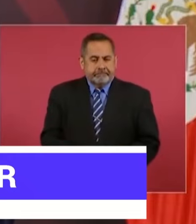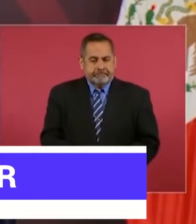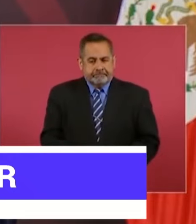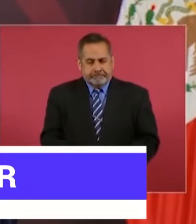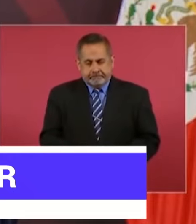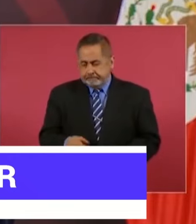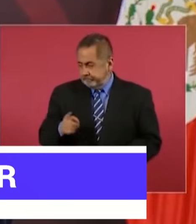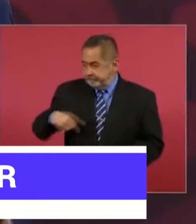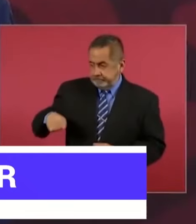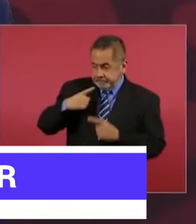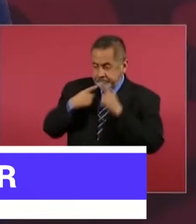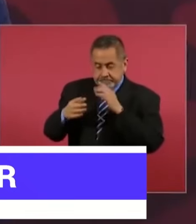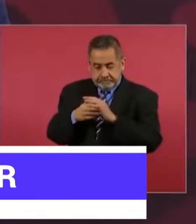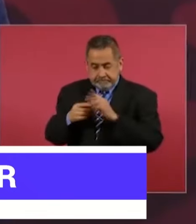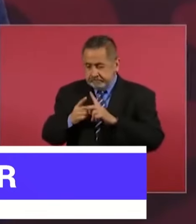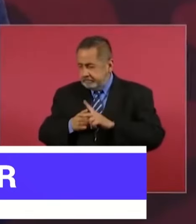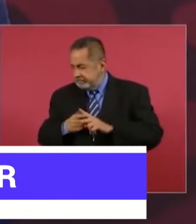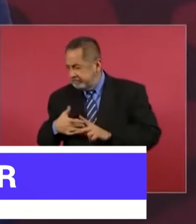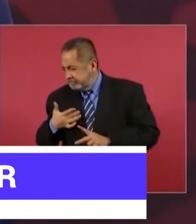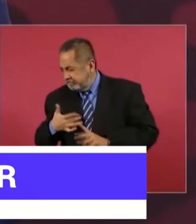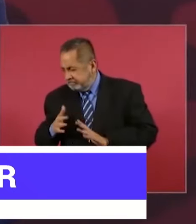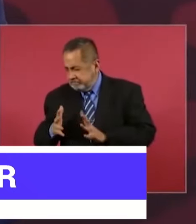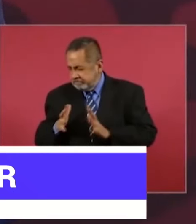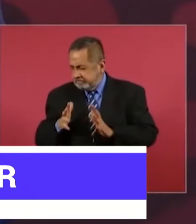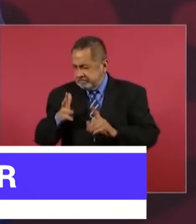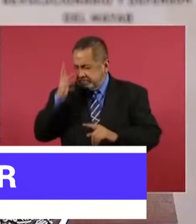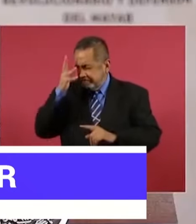Según mis pronósticos,